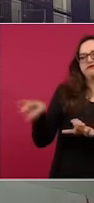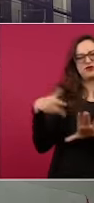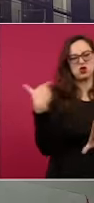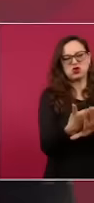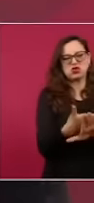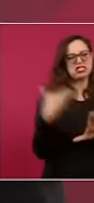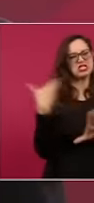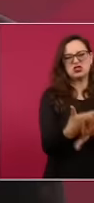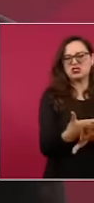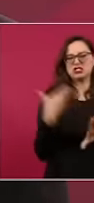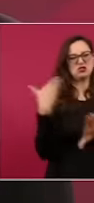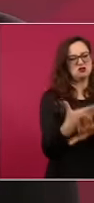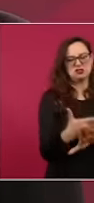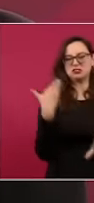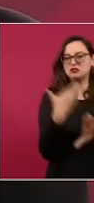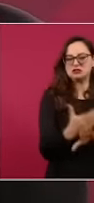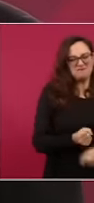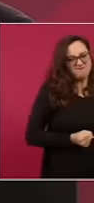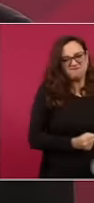hasta que